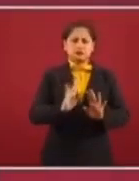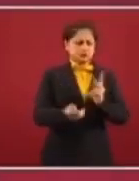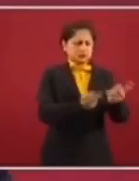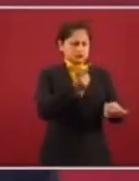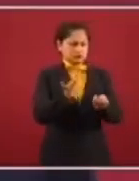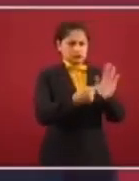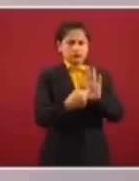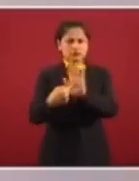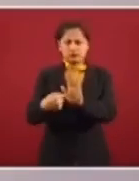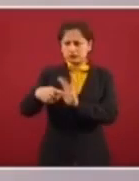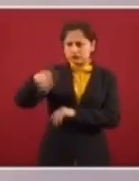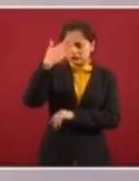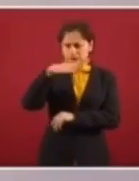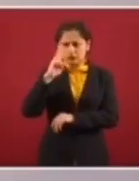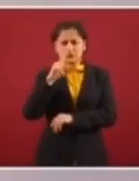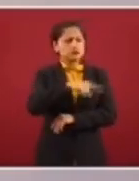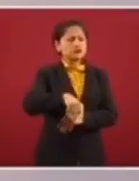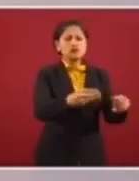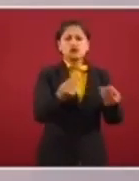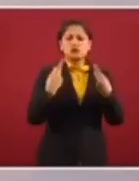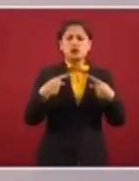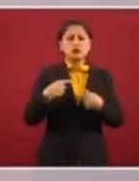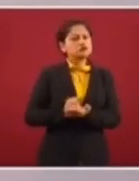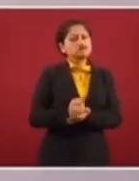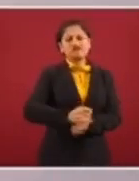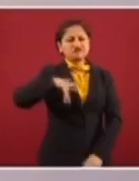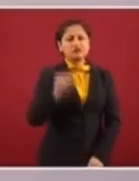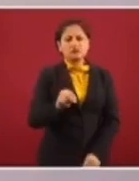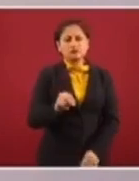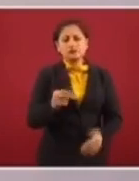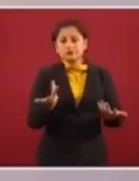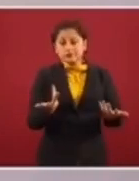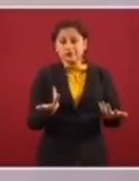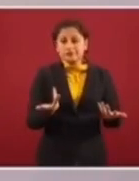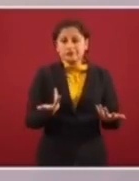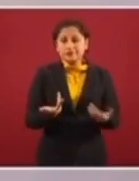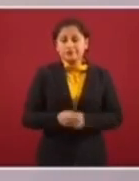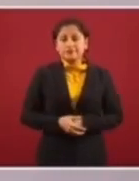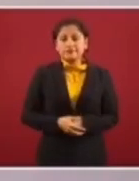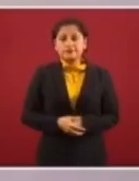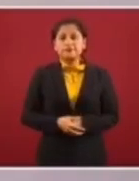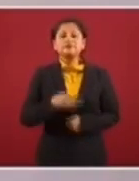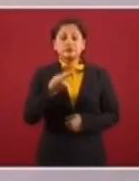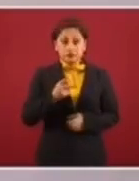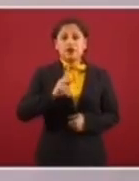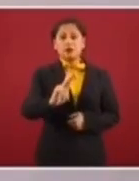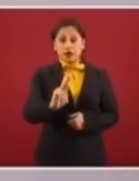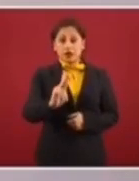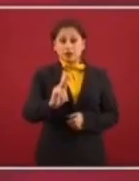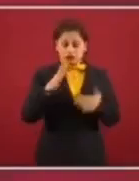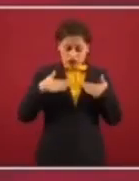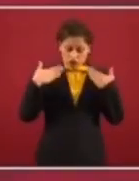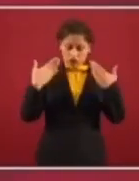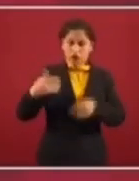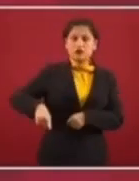No quiso la mayoría de la gente la instalación de esta planta. Sin embargo, por la confianza que hay en el gobierno de México,